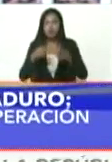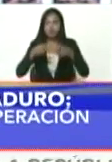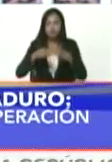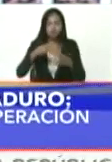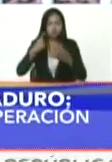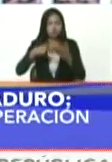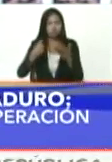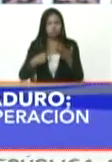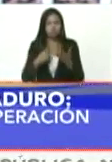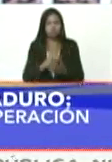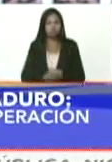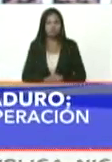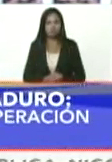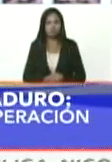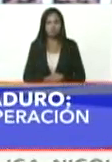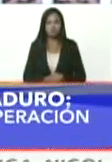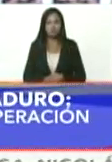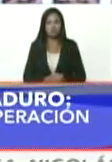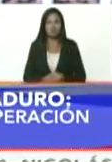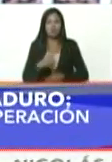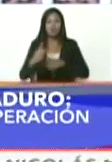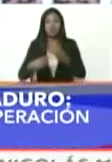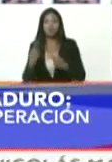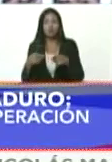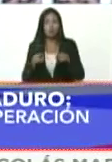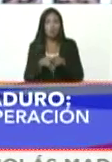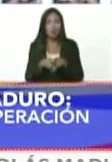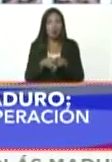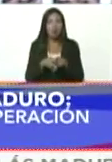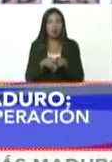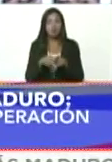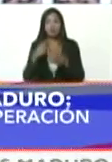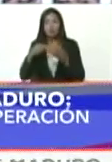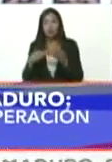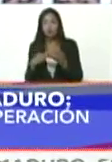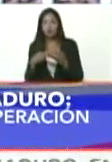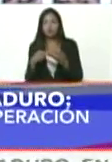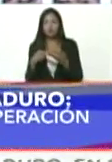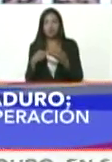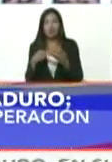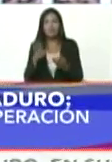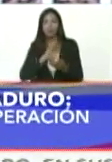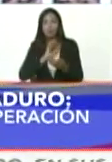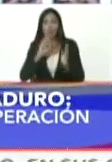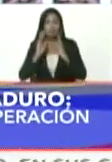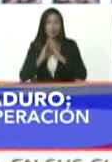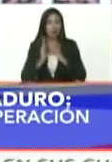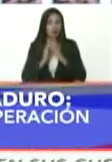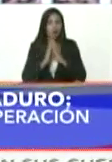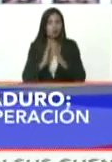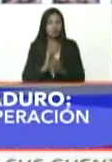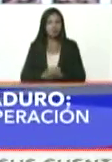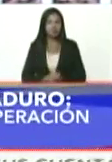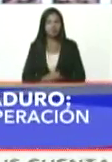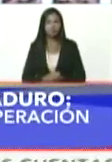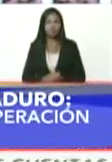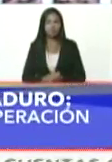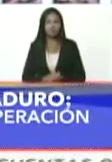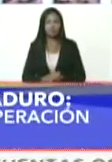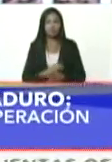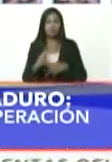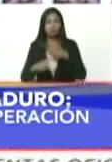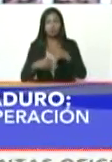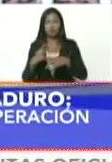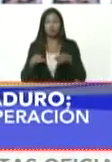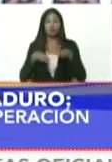porcina, en la producción de artículos de higiene del hogar y aseo personal, en la producción de